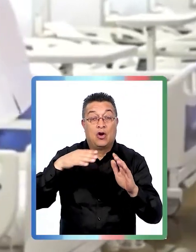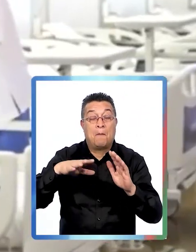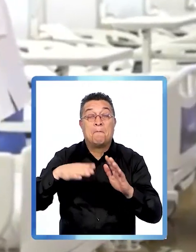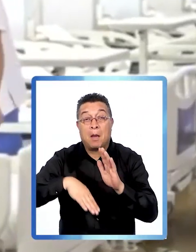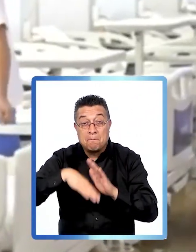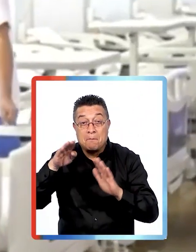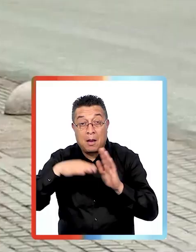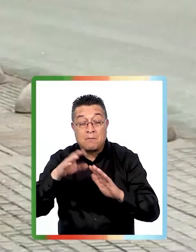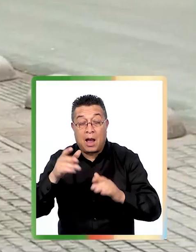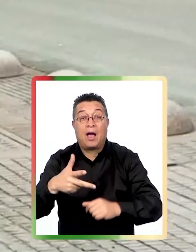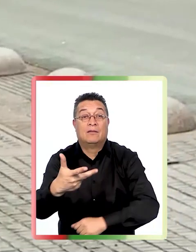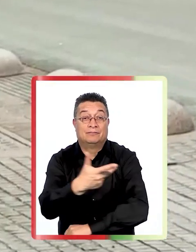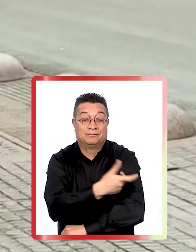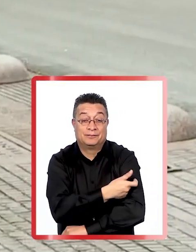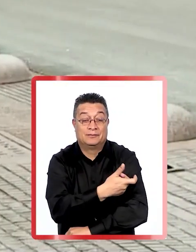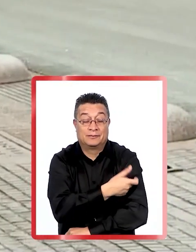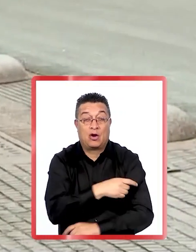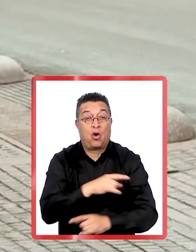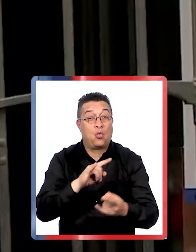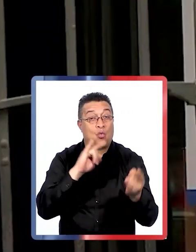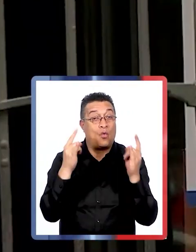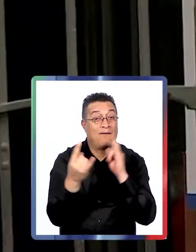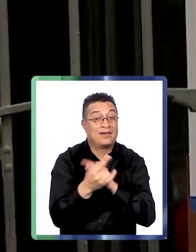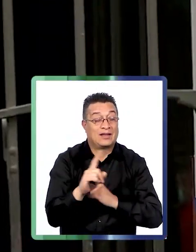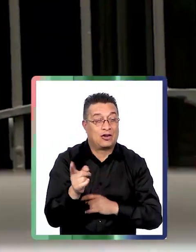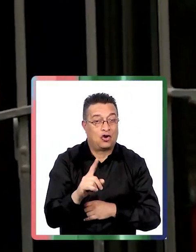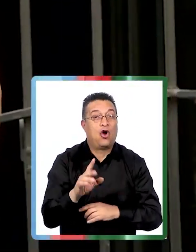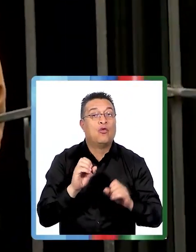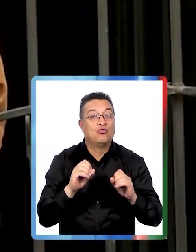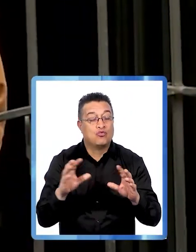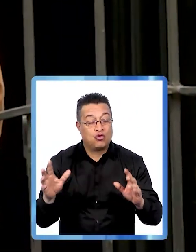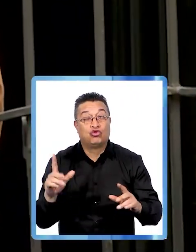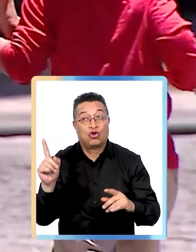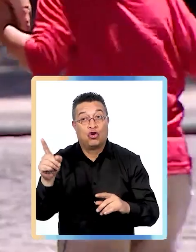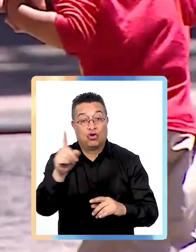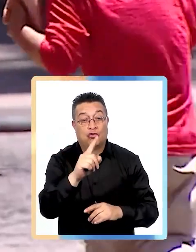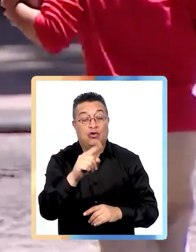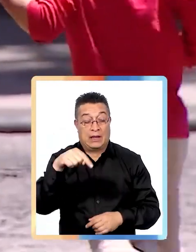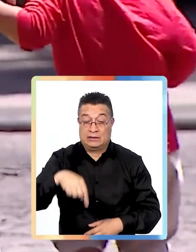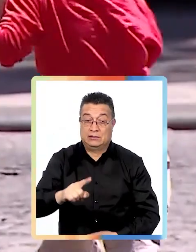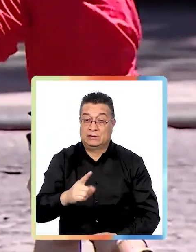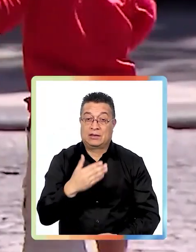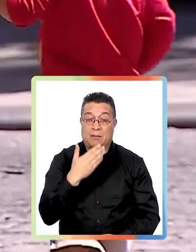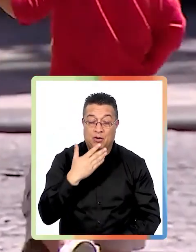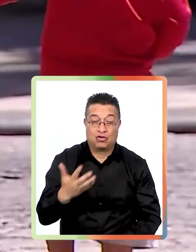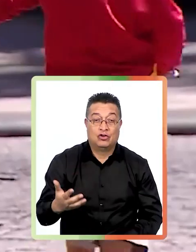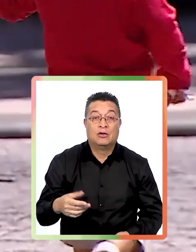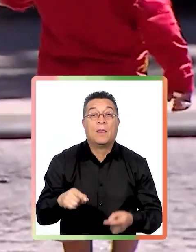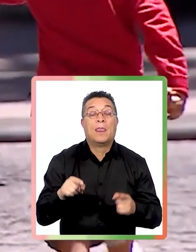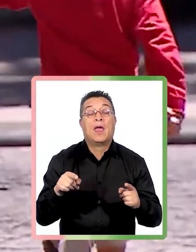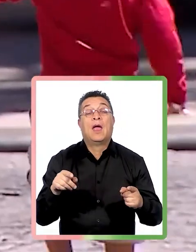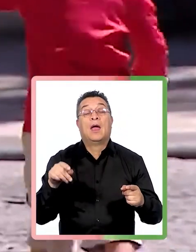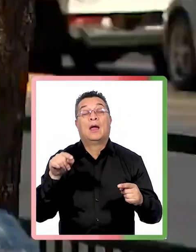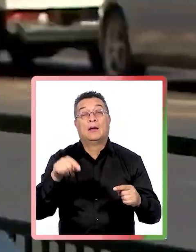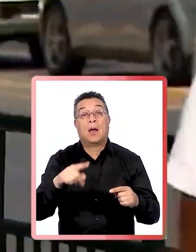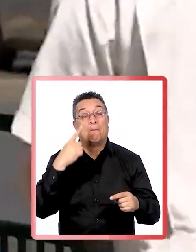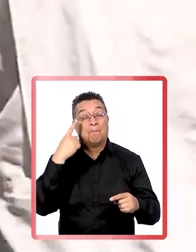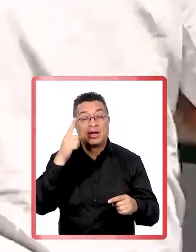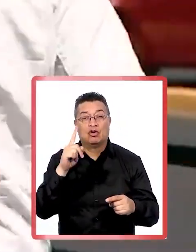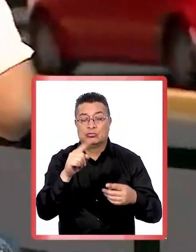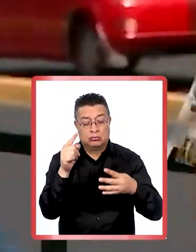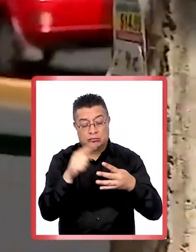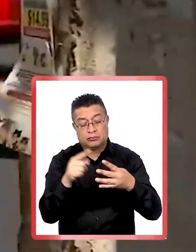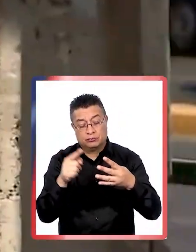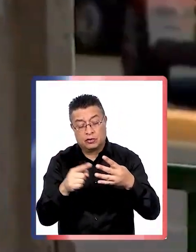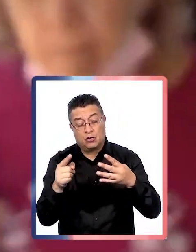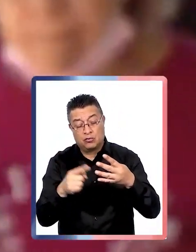mayor disponibilidad de salas cunas, que no es universal en la mayoría de los países, acá tampoco, eh, pero